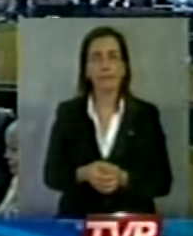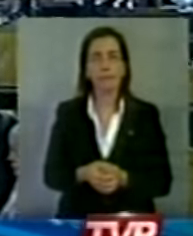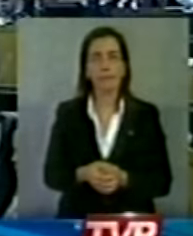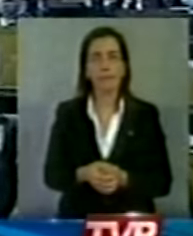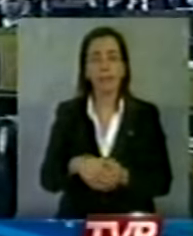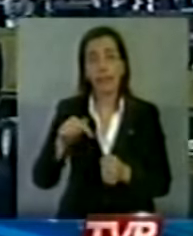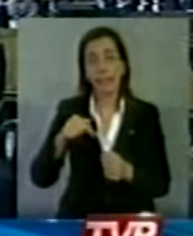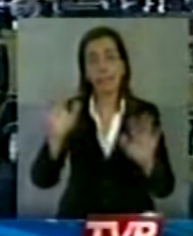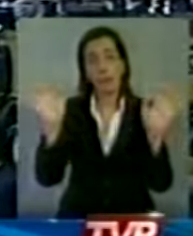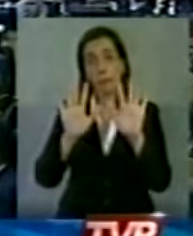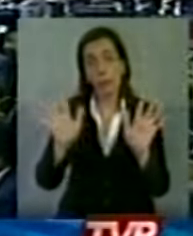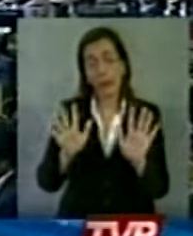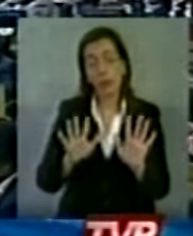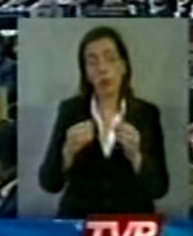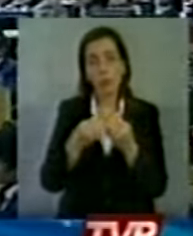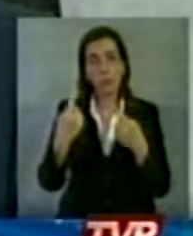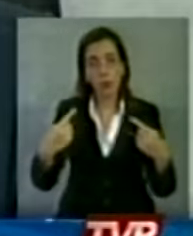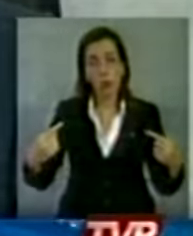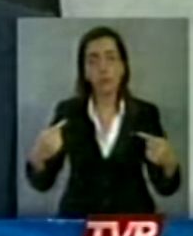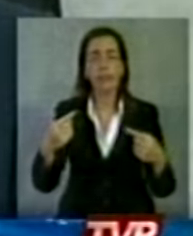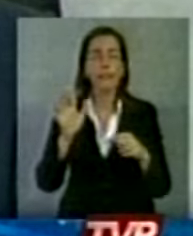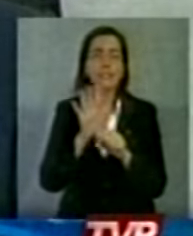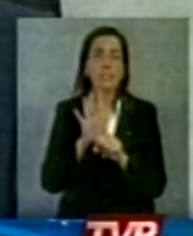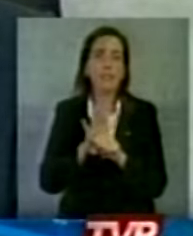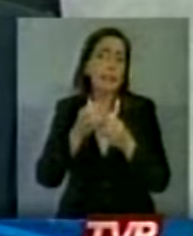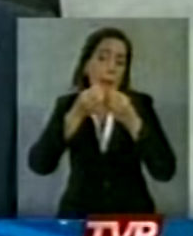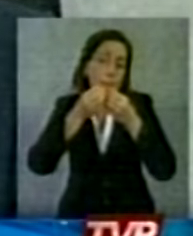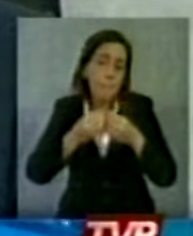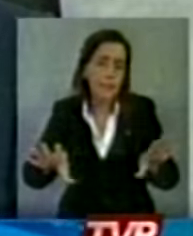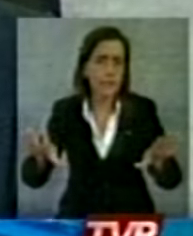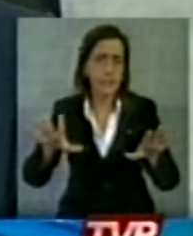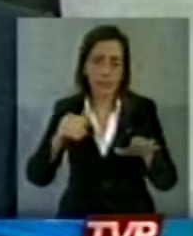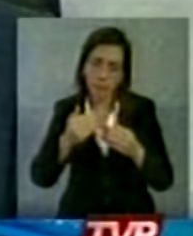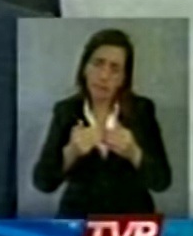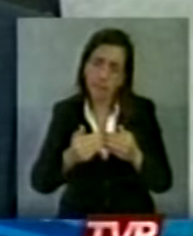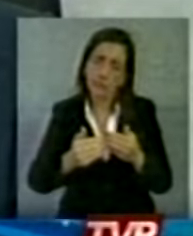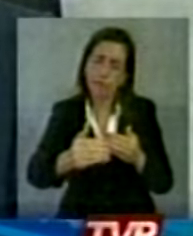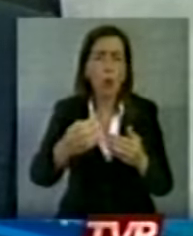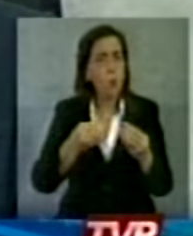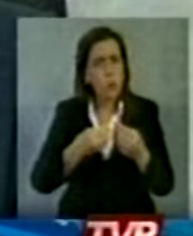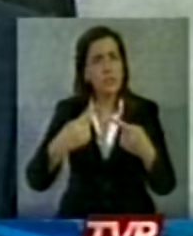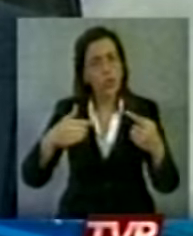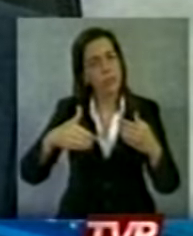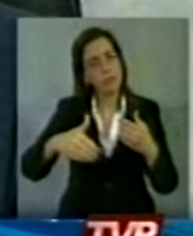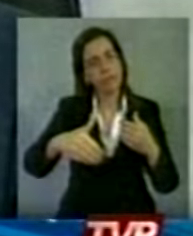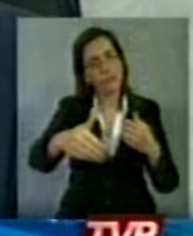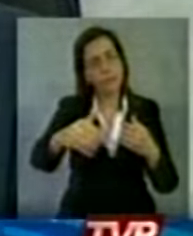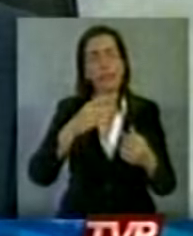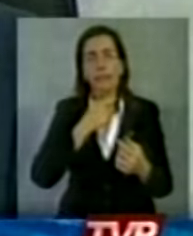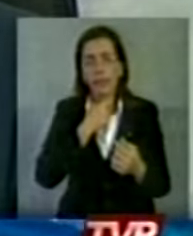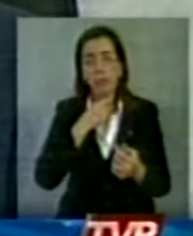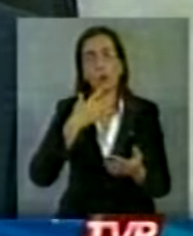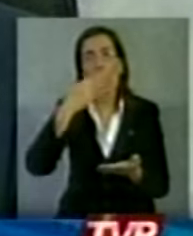Estas realizaciones son tan solo el inicio de un largo número de acciones con las que cumpliremos